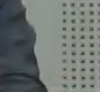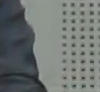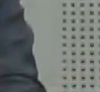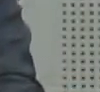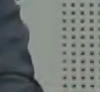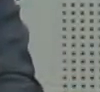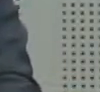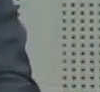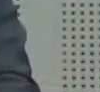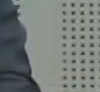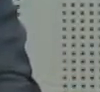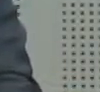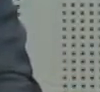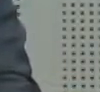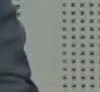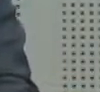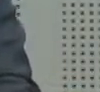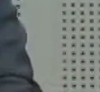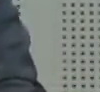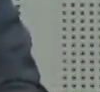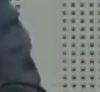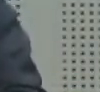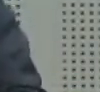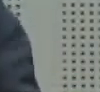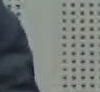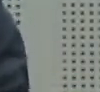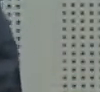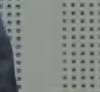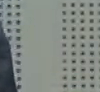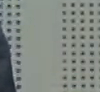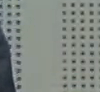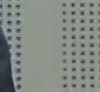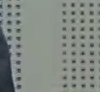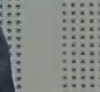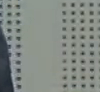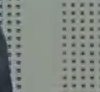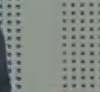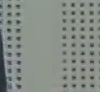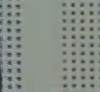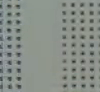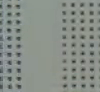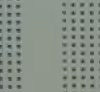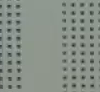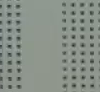compañero y maestro general de ejército Raúl Castro Ruz,